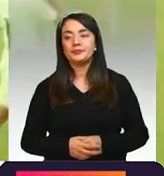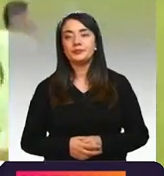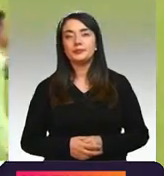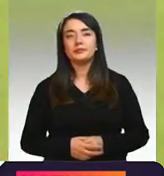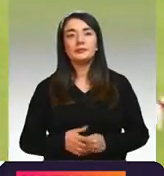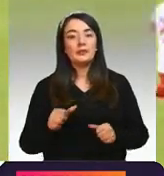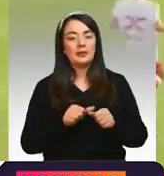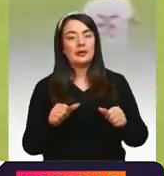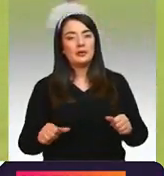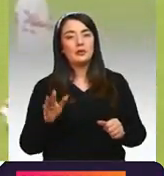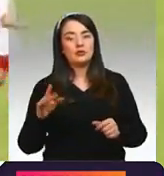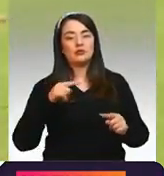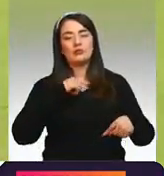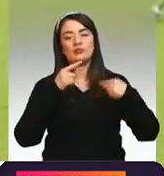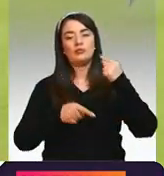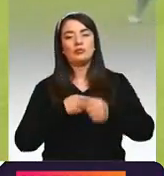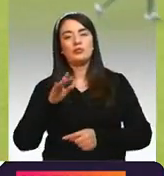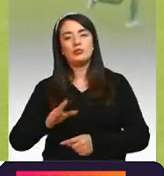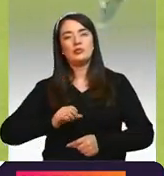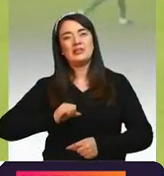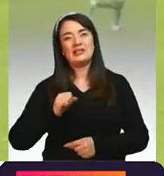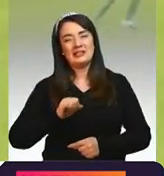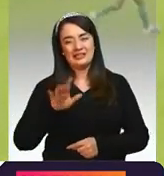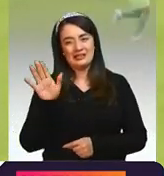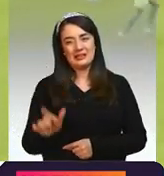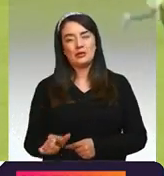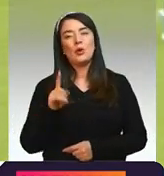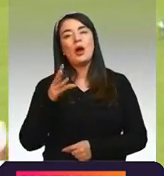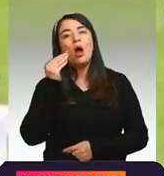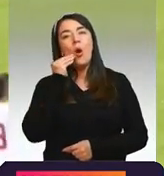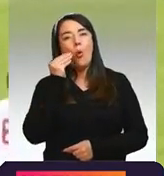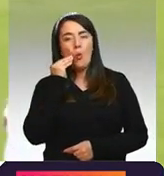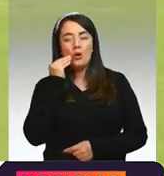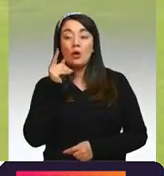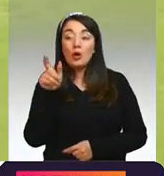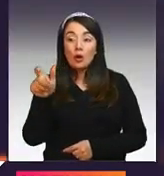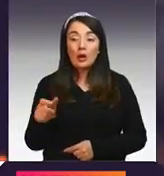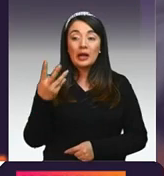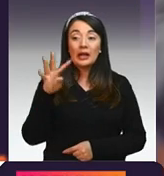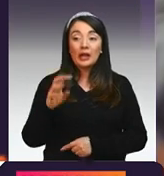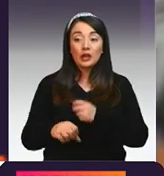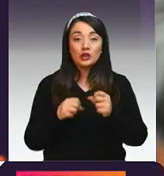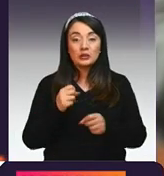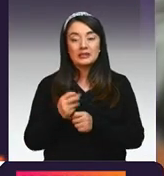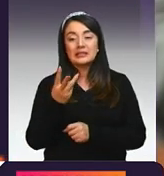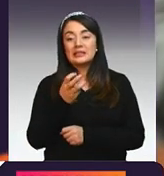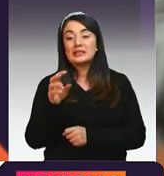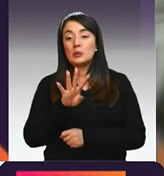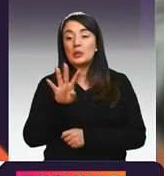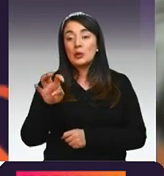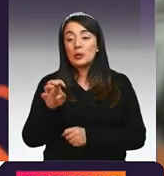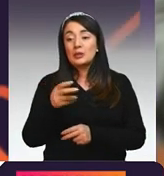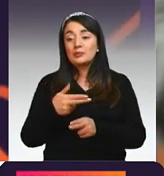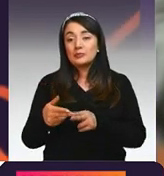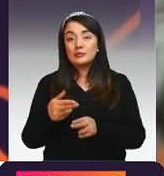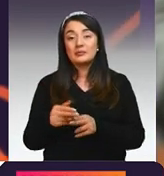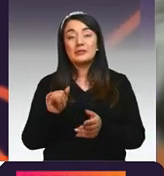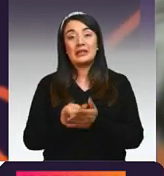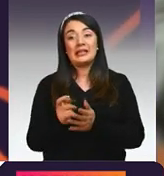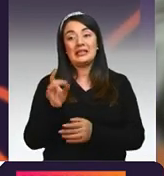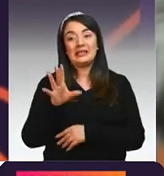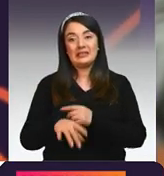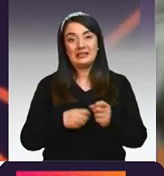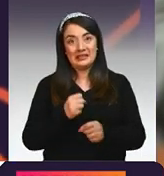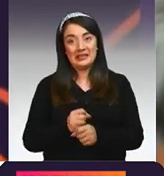apellido es de procedencia irlandesa y se debe a su abuelo. Y con 14 años y 359 días, el delantero Camilo